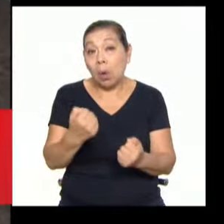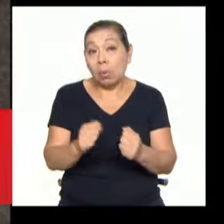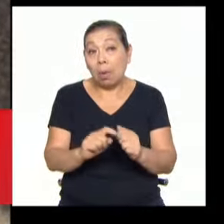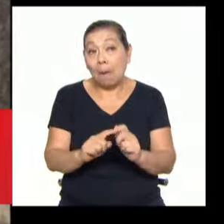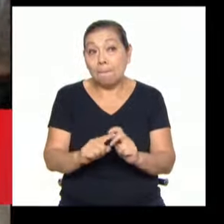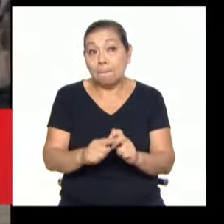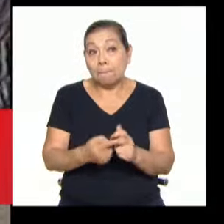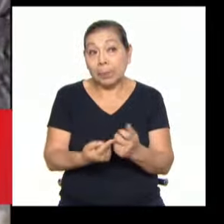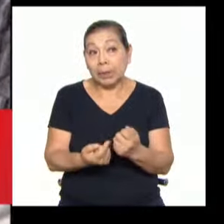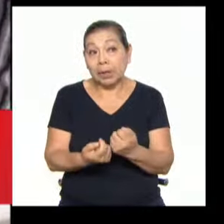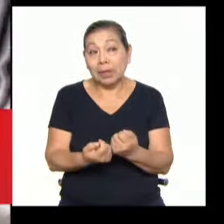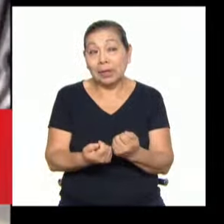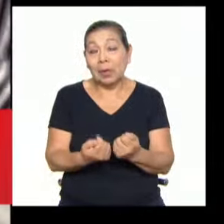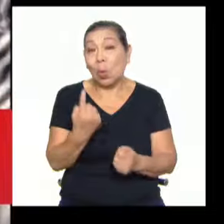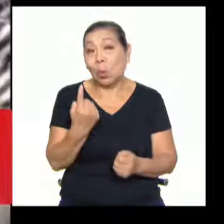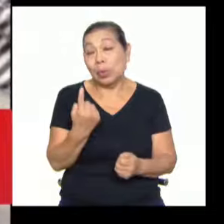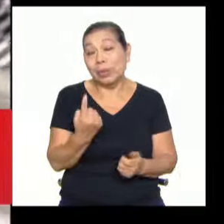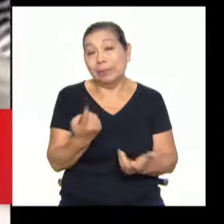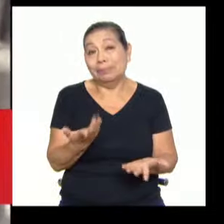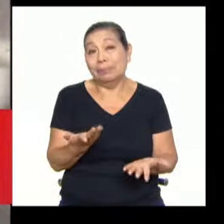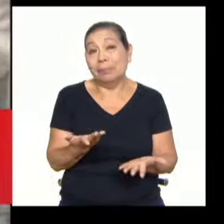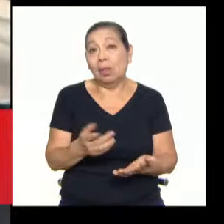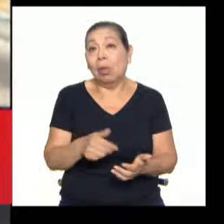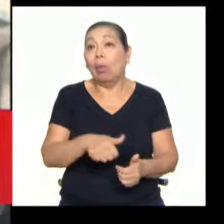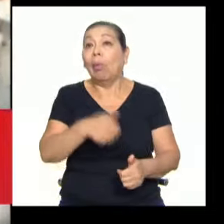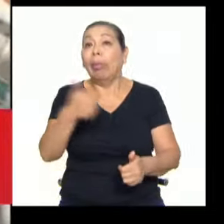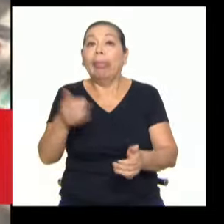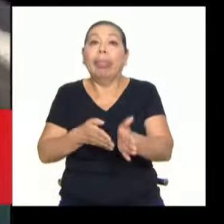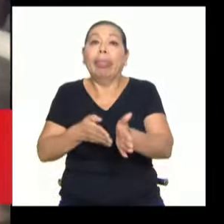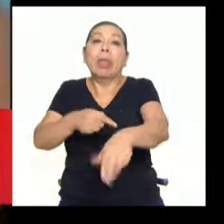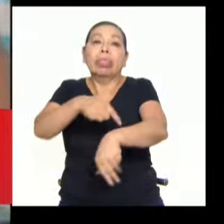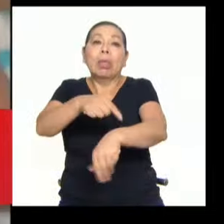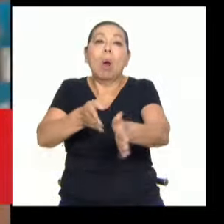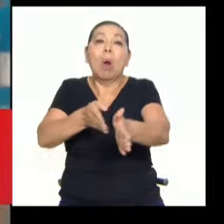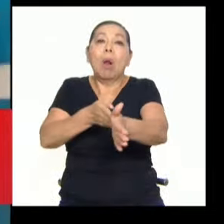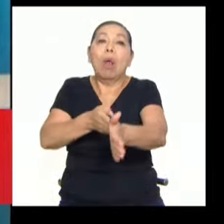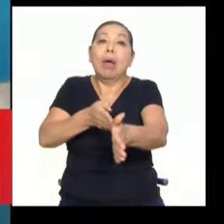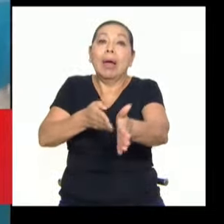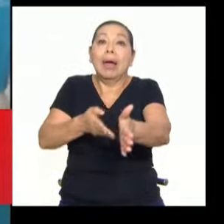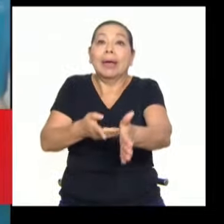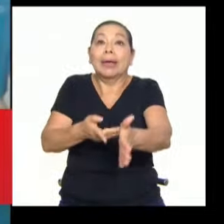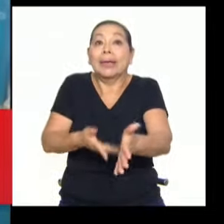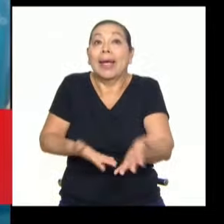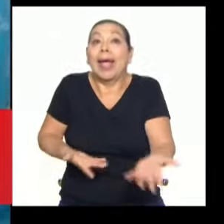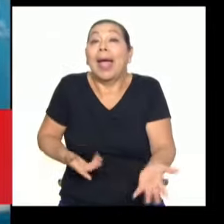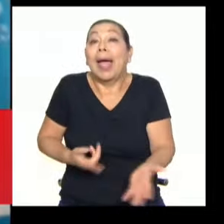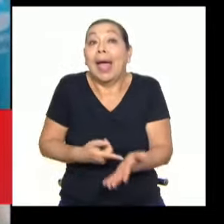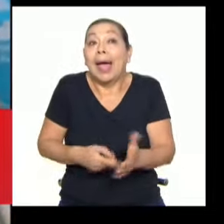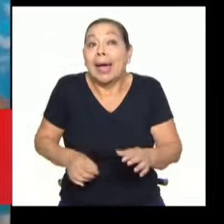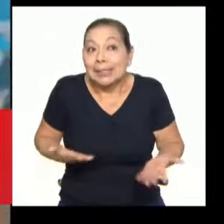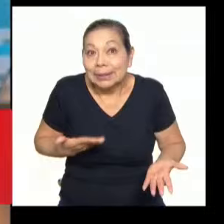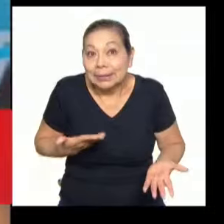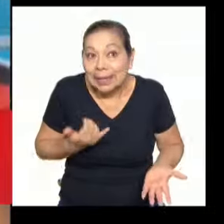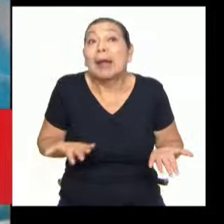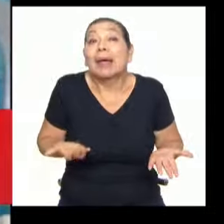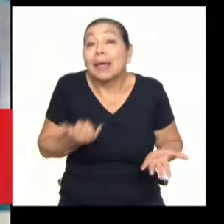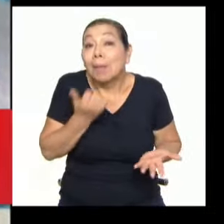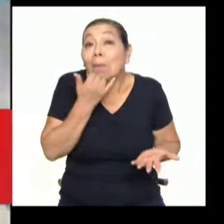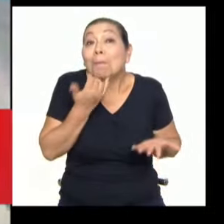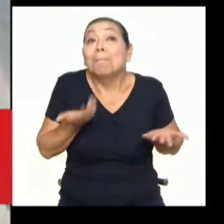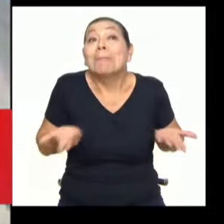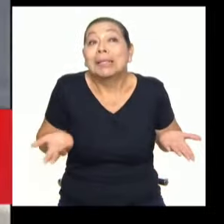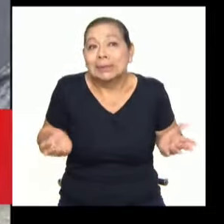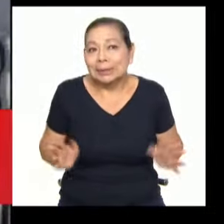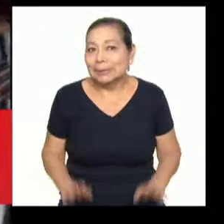averió y ha pero malogrado no es la primera vez, ¿no? Más allá de un comunicado, ¿qué se puede hacer? Vemos